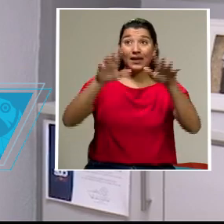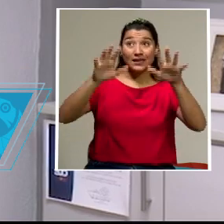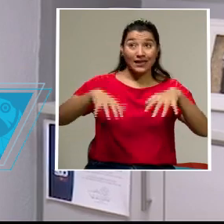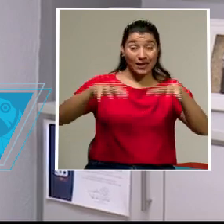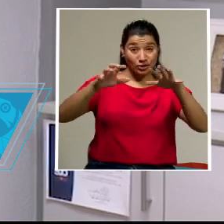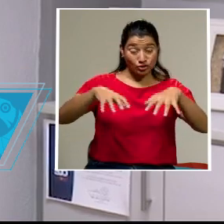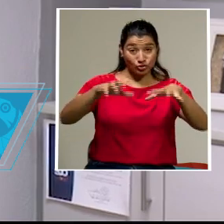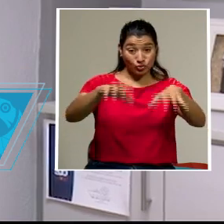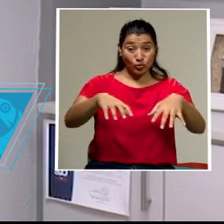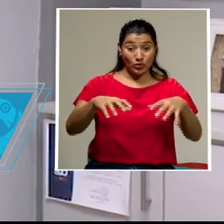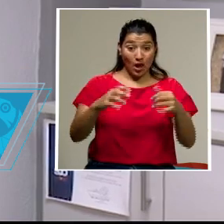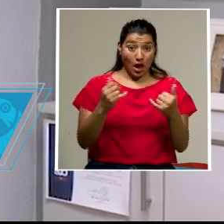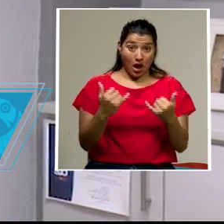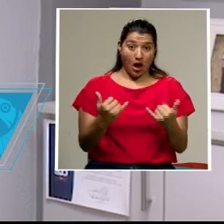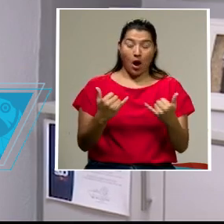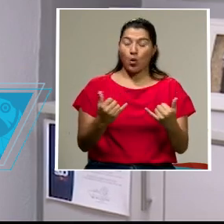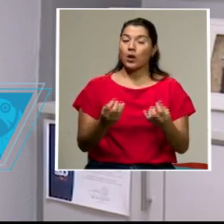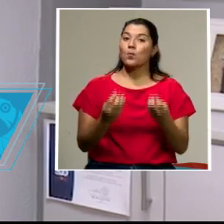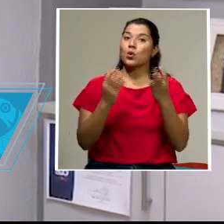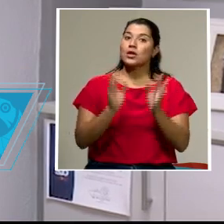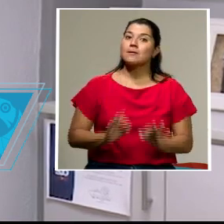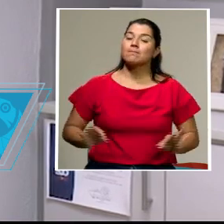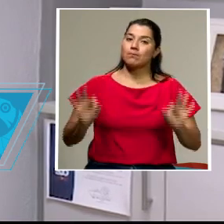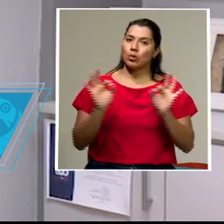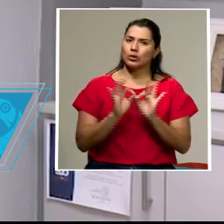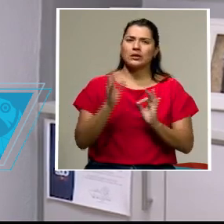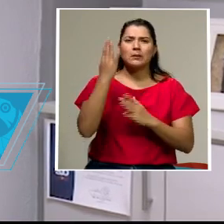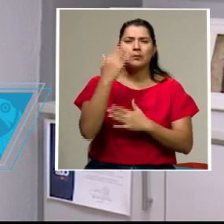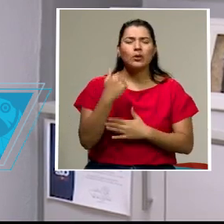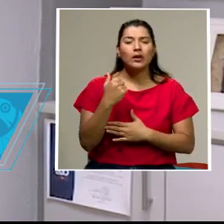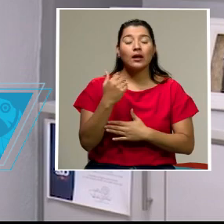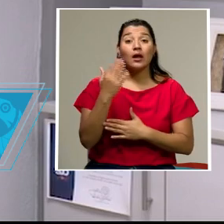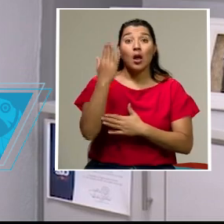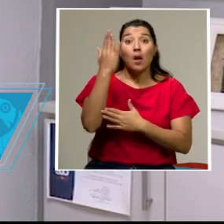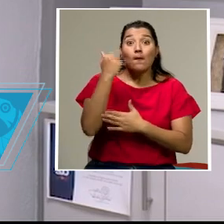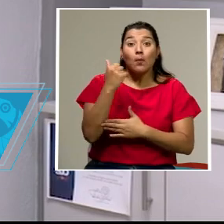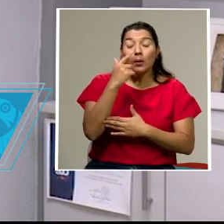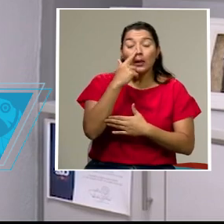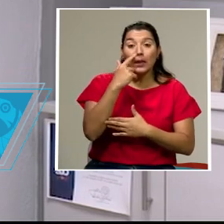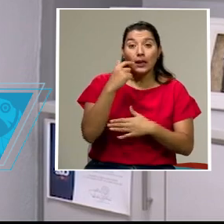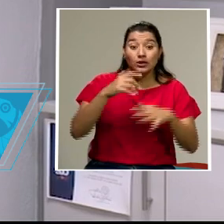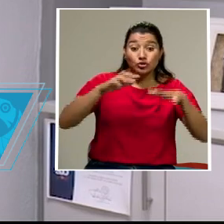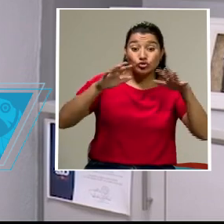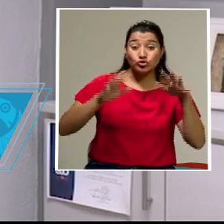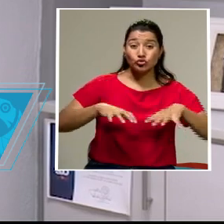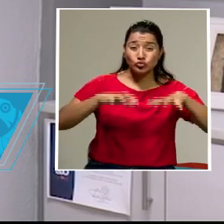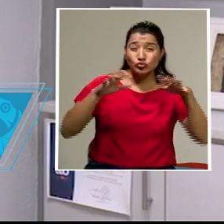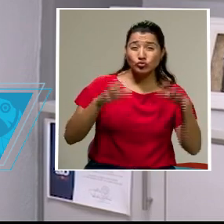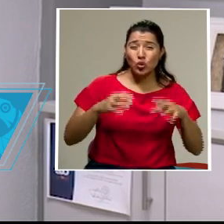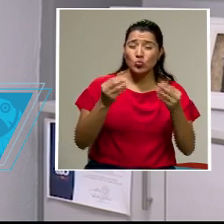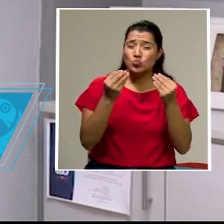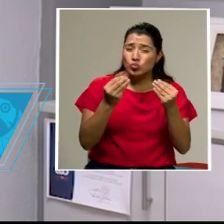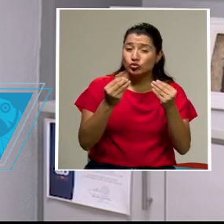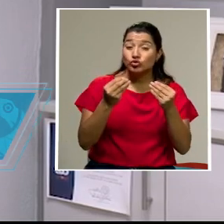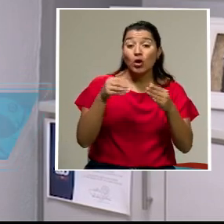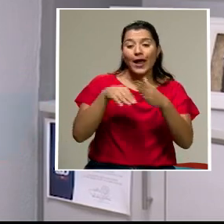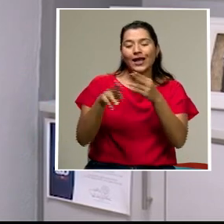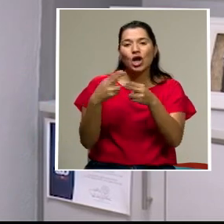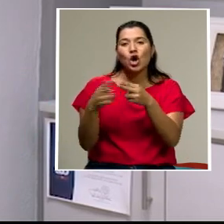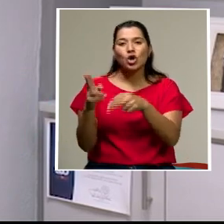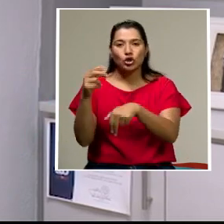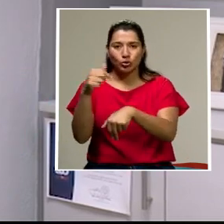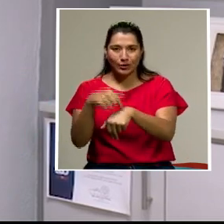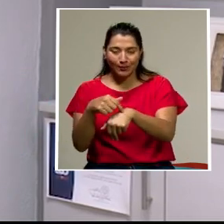días son importantes porque se dan en un lapso del tiempo muy corto, pero son lluvias muy fuertes y